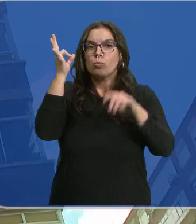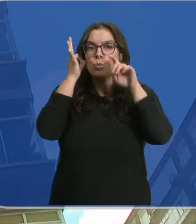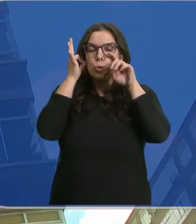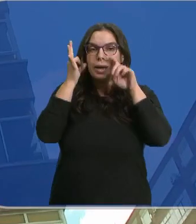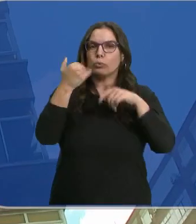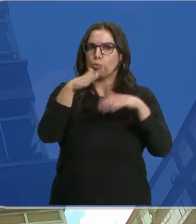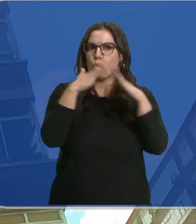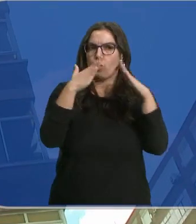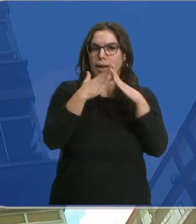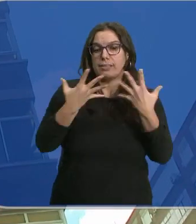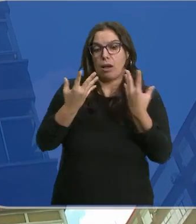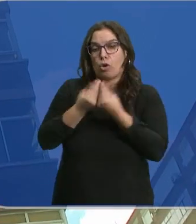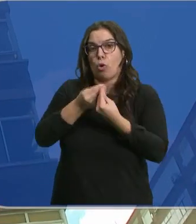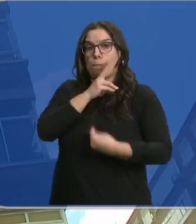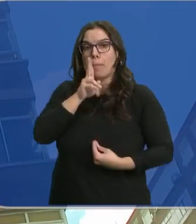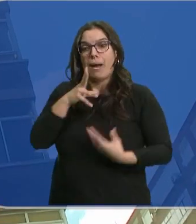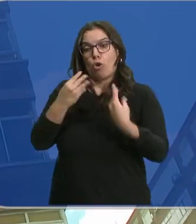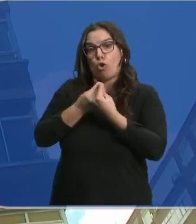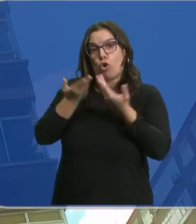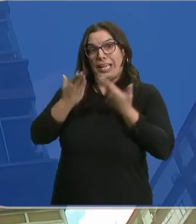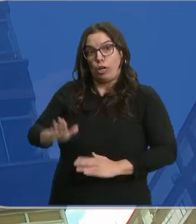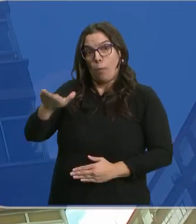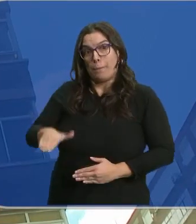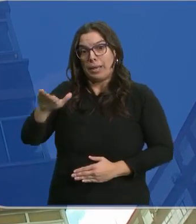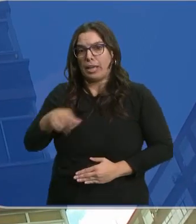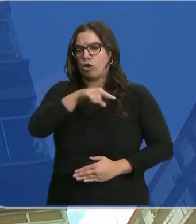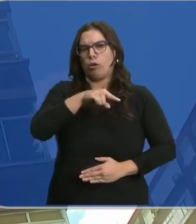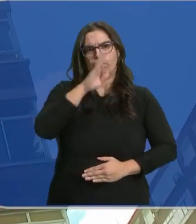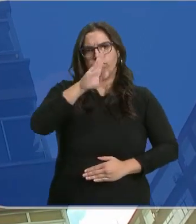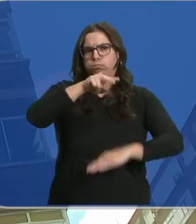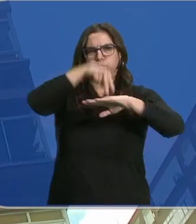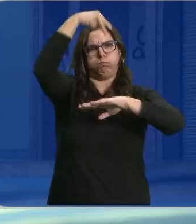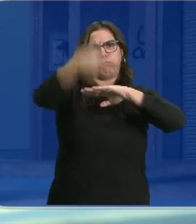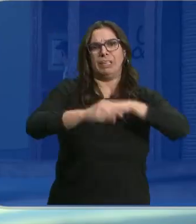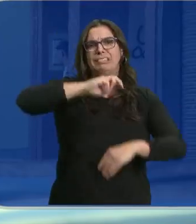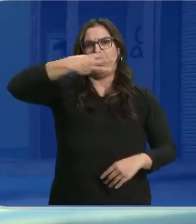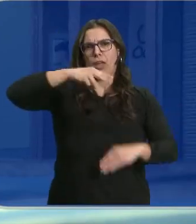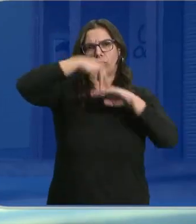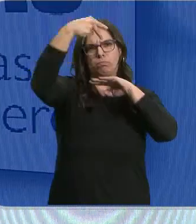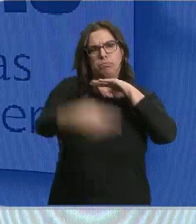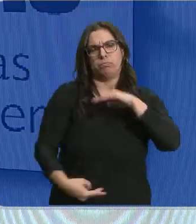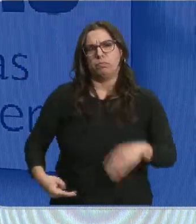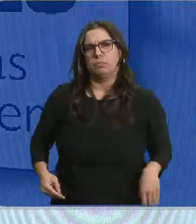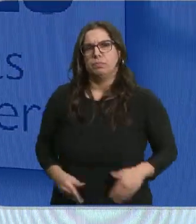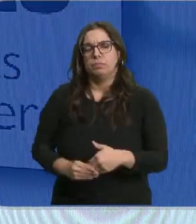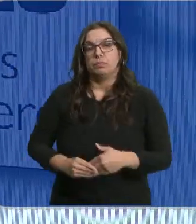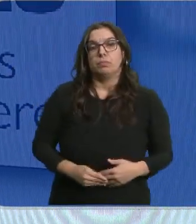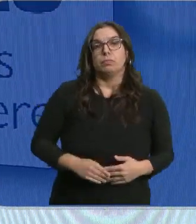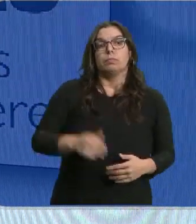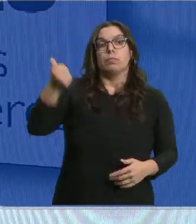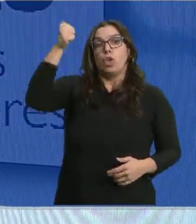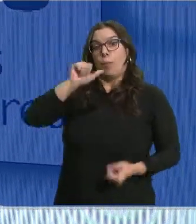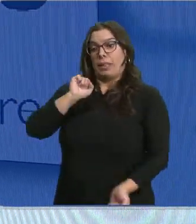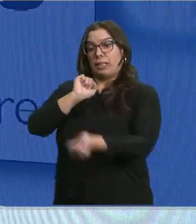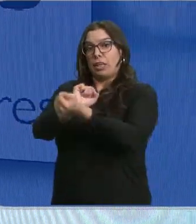que estaba en su casa con su madre y su hijo pequeño, se arrojó desde el tercer piso. El hombre fue detenido